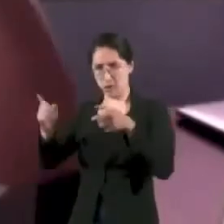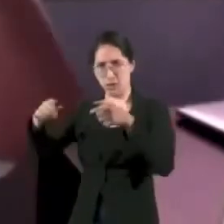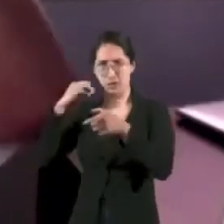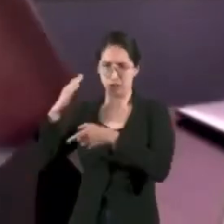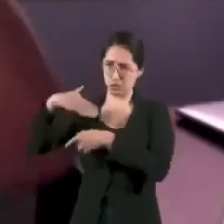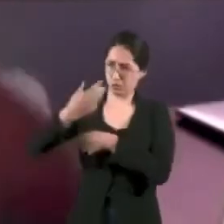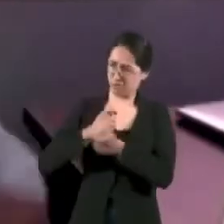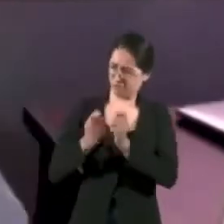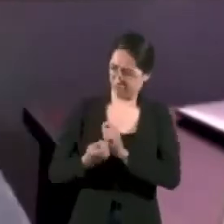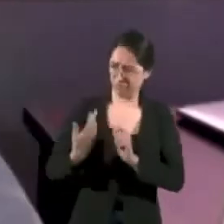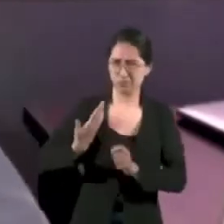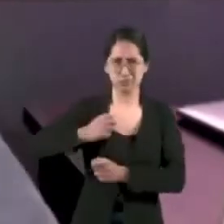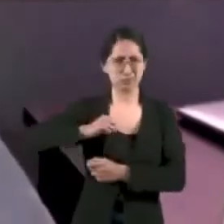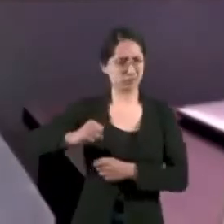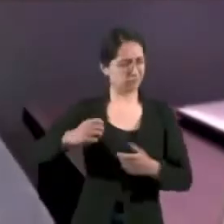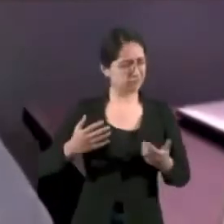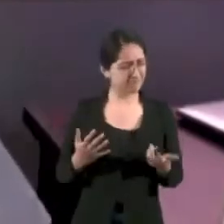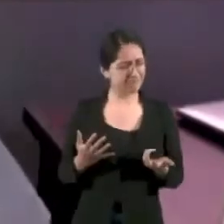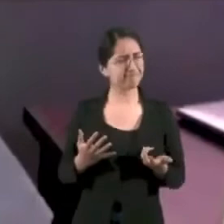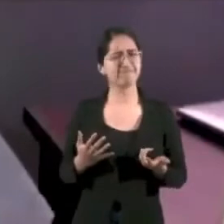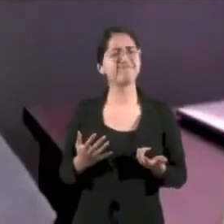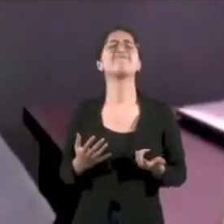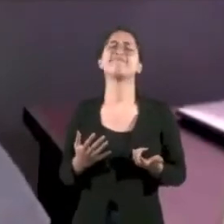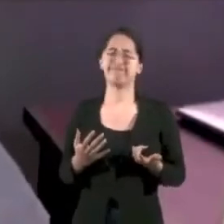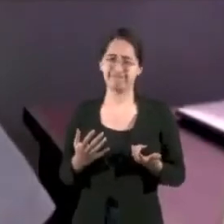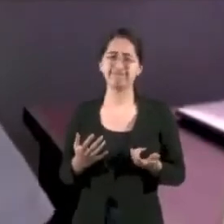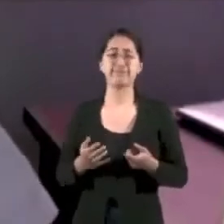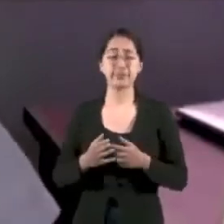hecho. Entonces,